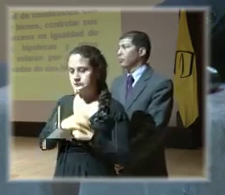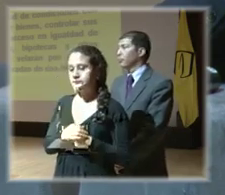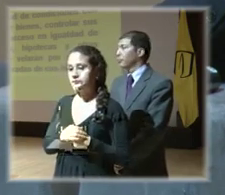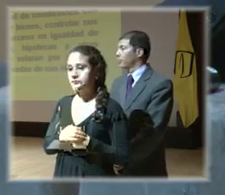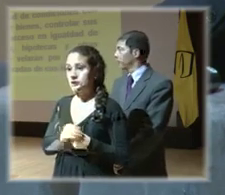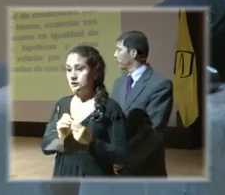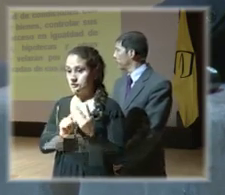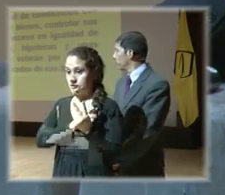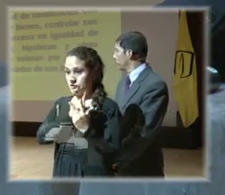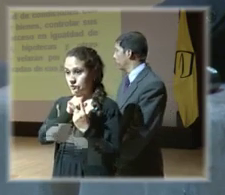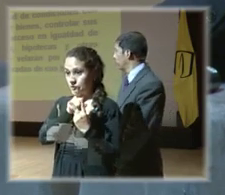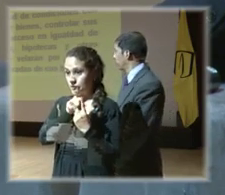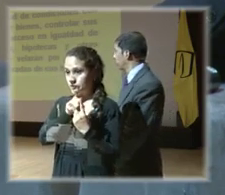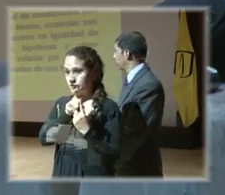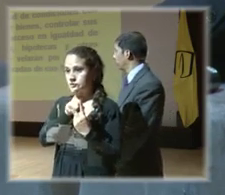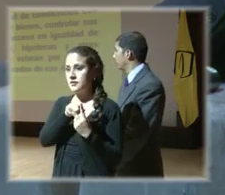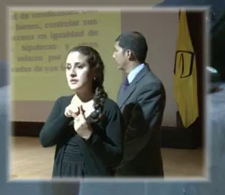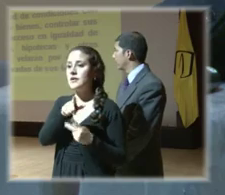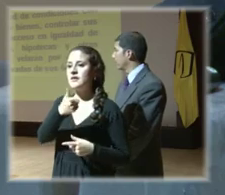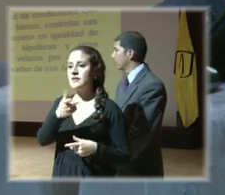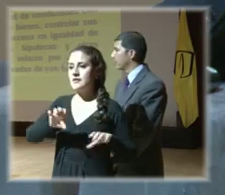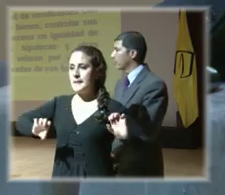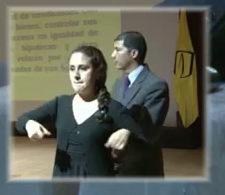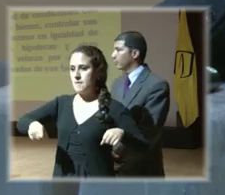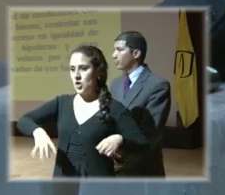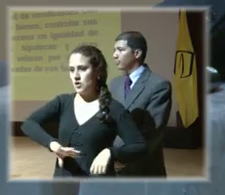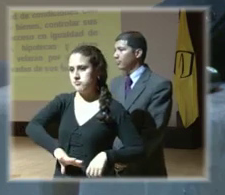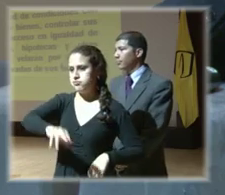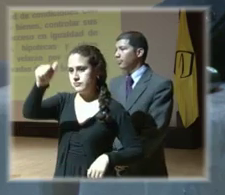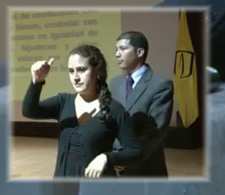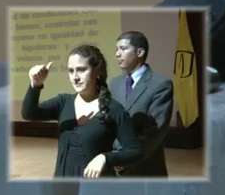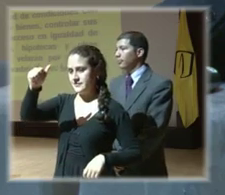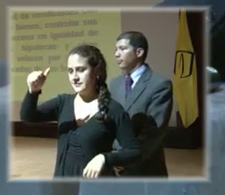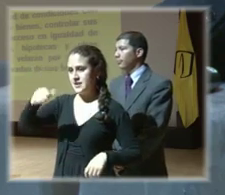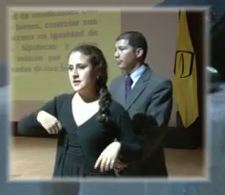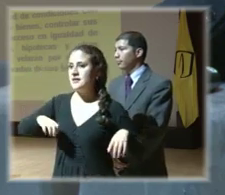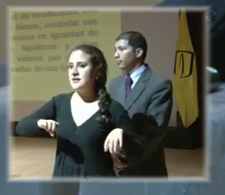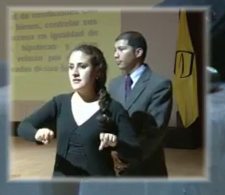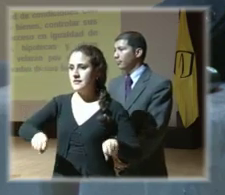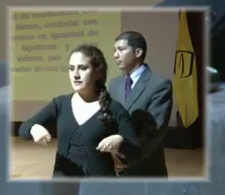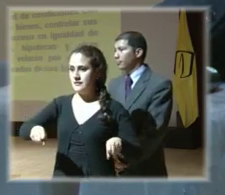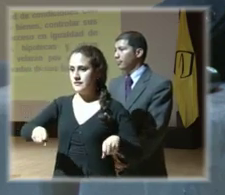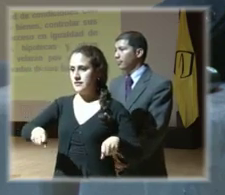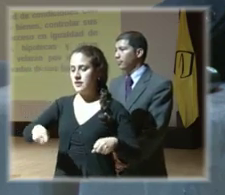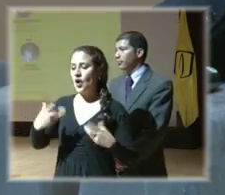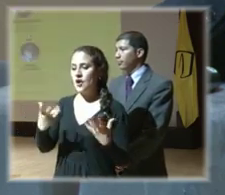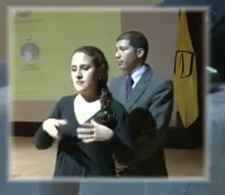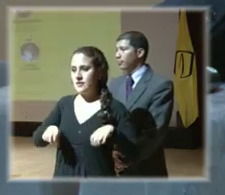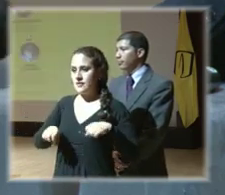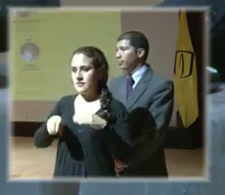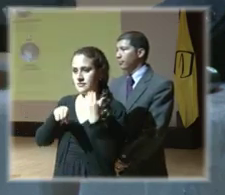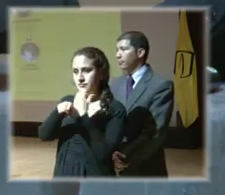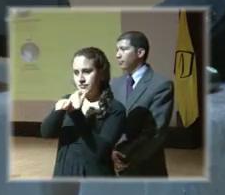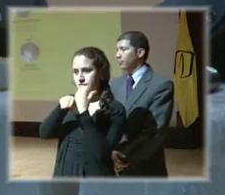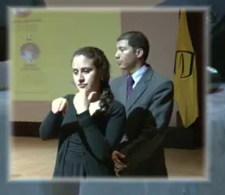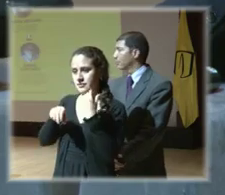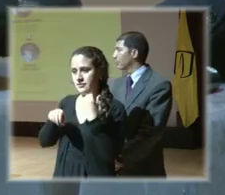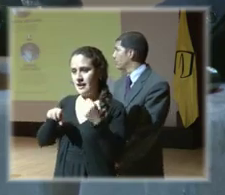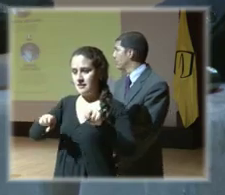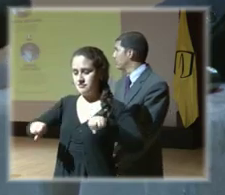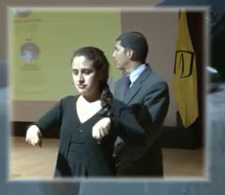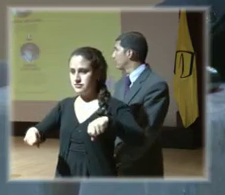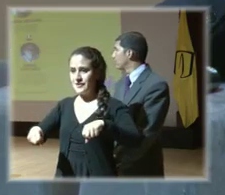ellos robó una motocicleta, pero la llevaba por medio de una avenida apagada, la motocicleta,